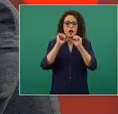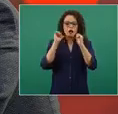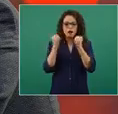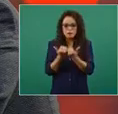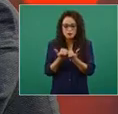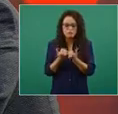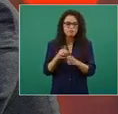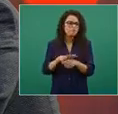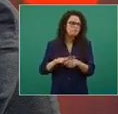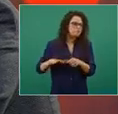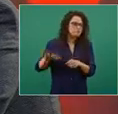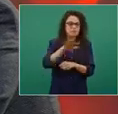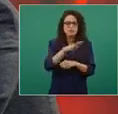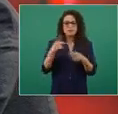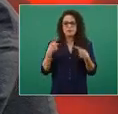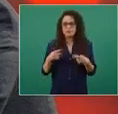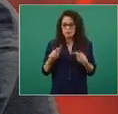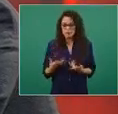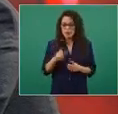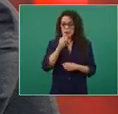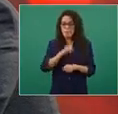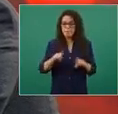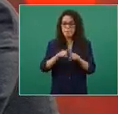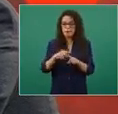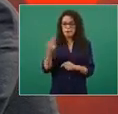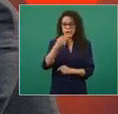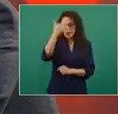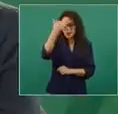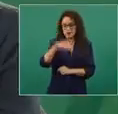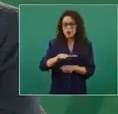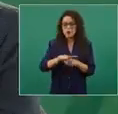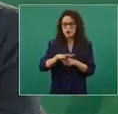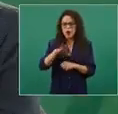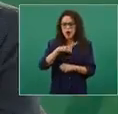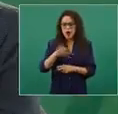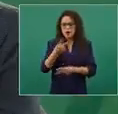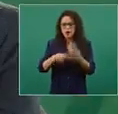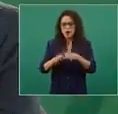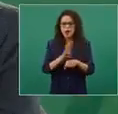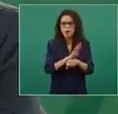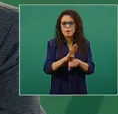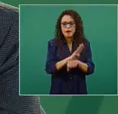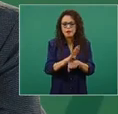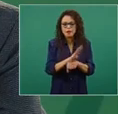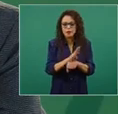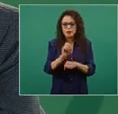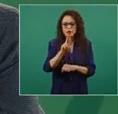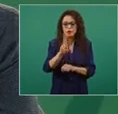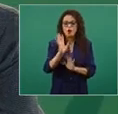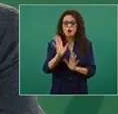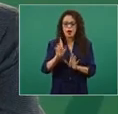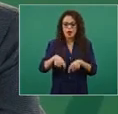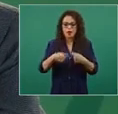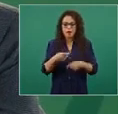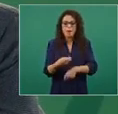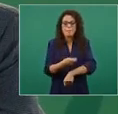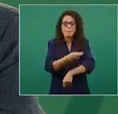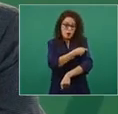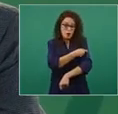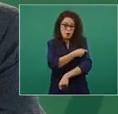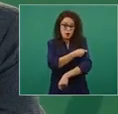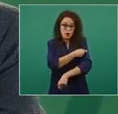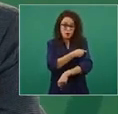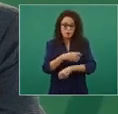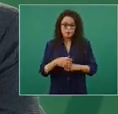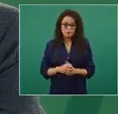también el aspecto del beneficio que se tiene al poder tener la vacuna. Y aquí yo quiero comentarles que